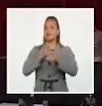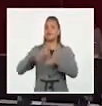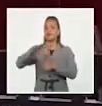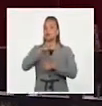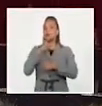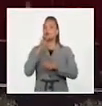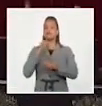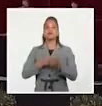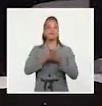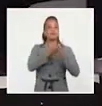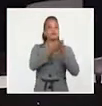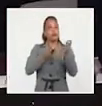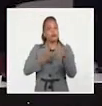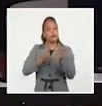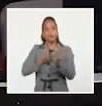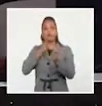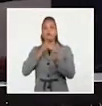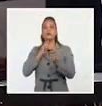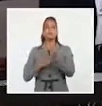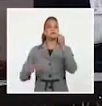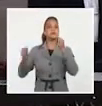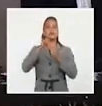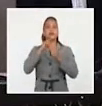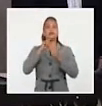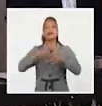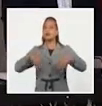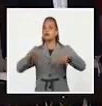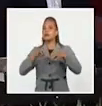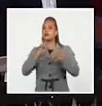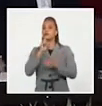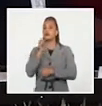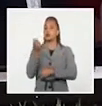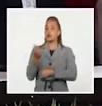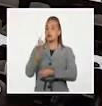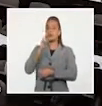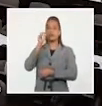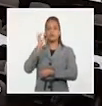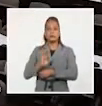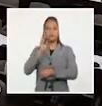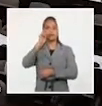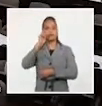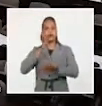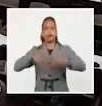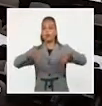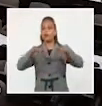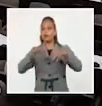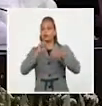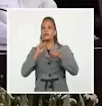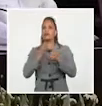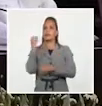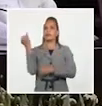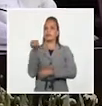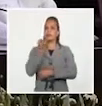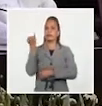desarrollando y produciendo avances dentro del contexto revolucionario, por ejemplo, el tema de